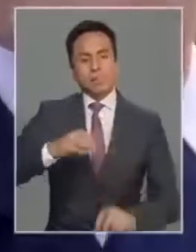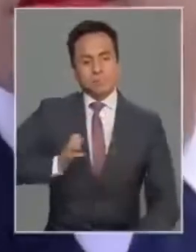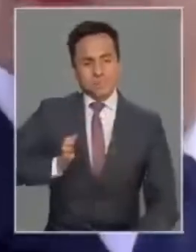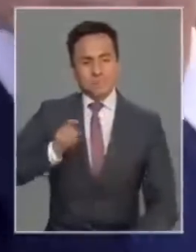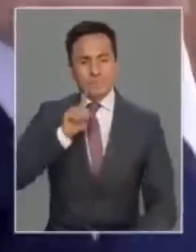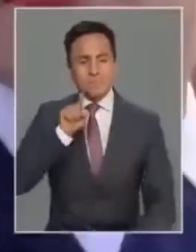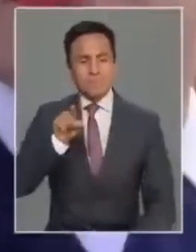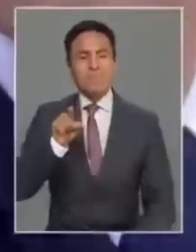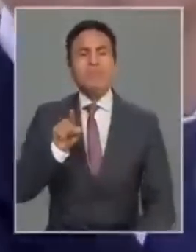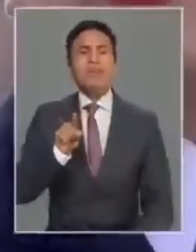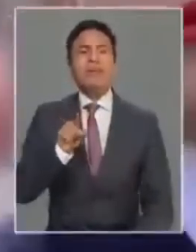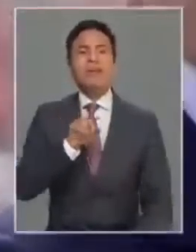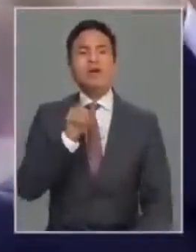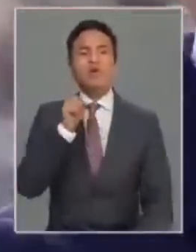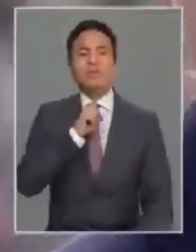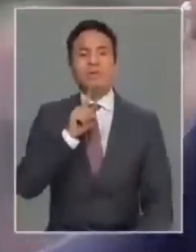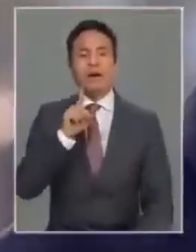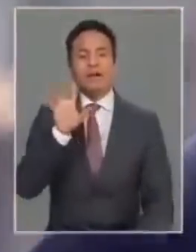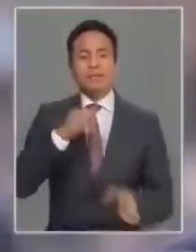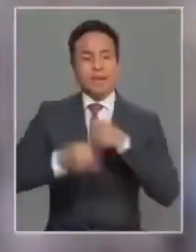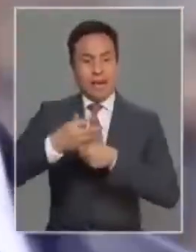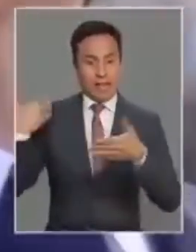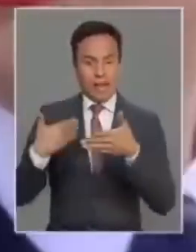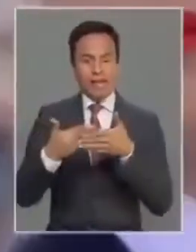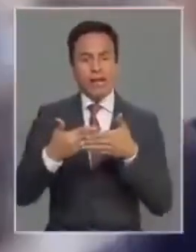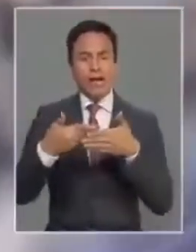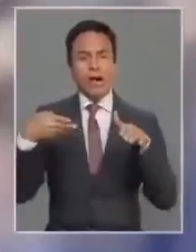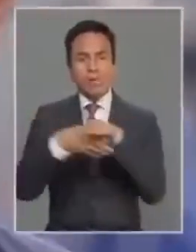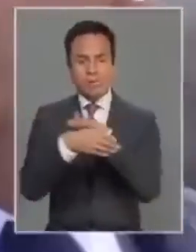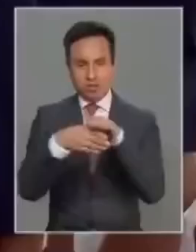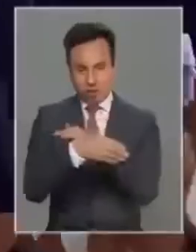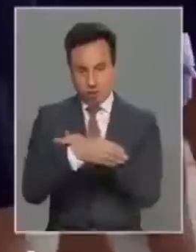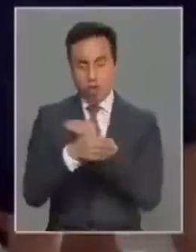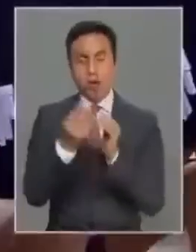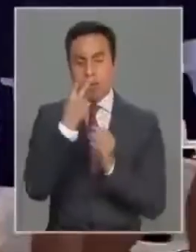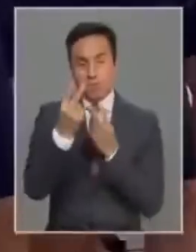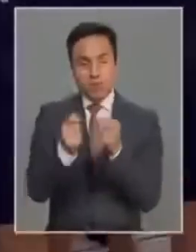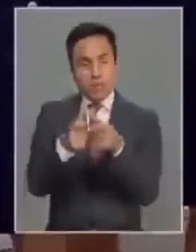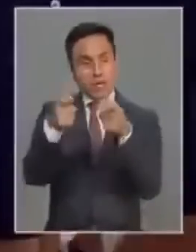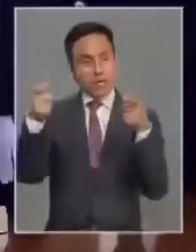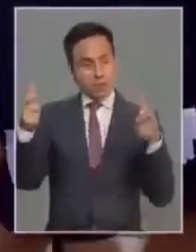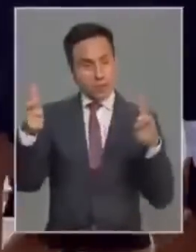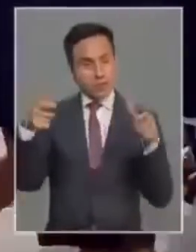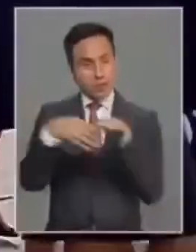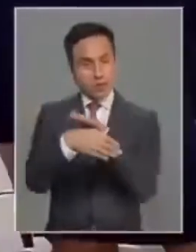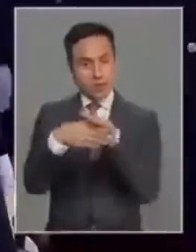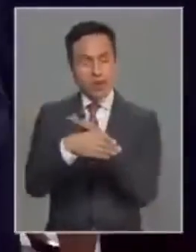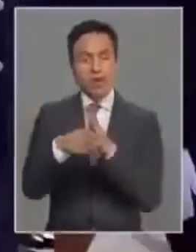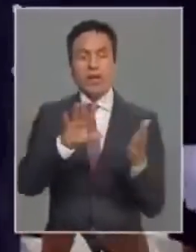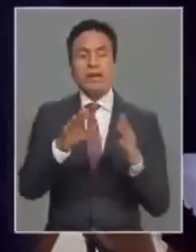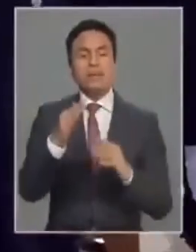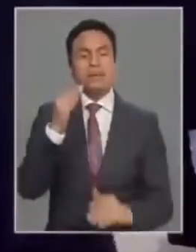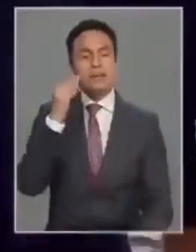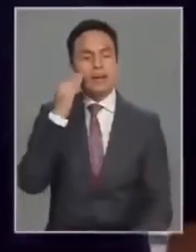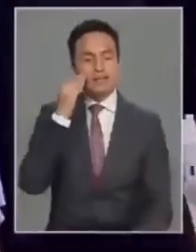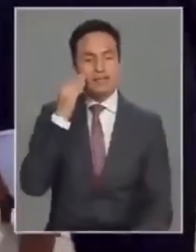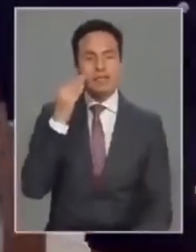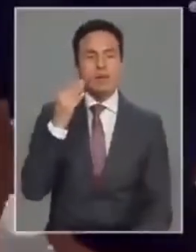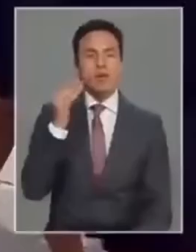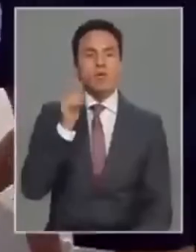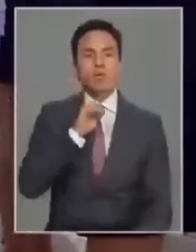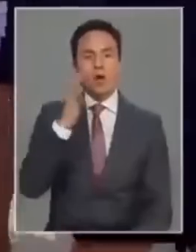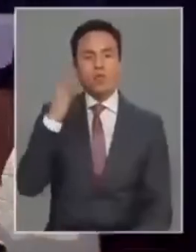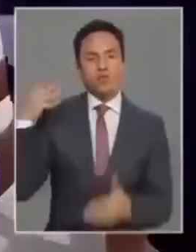Policiales. Es así como en la última década, su admisión ha representado un notable incremento, alcanzando prácticamente los cuatro